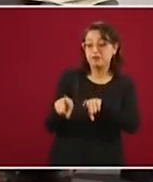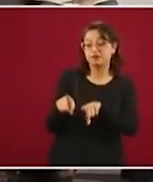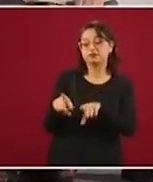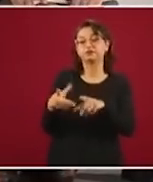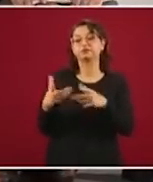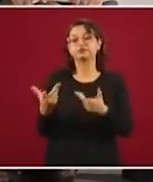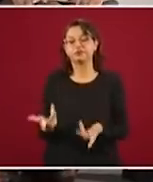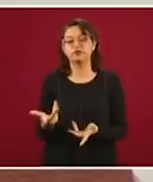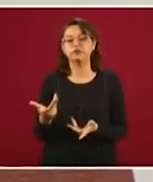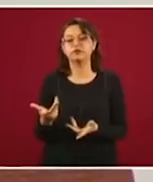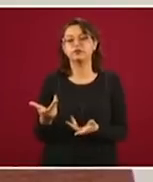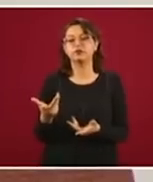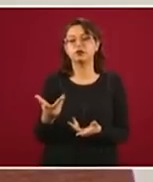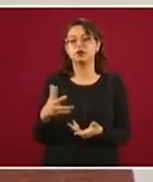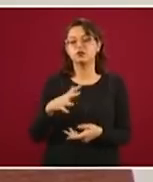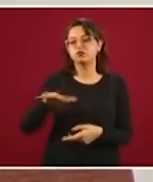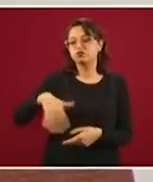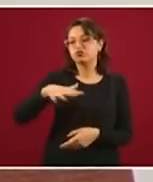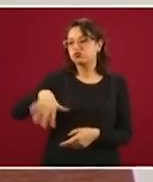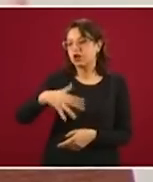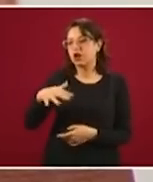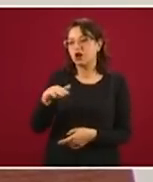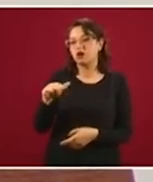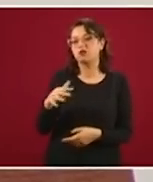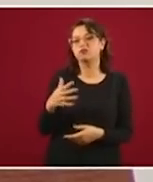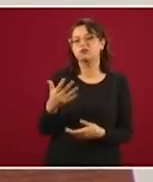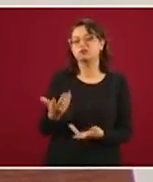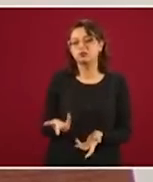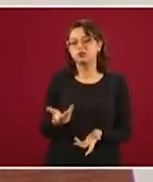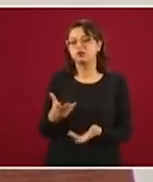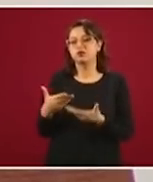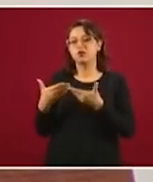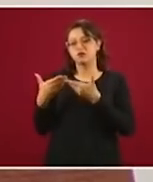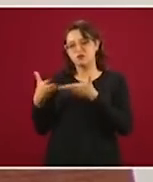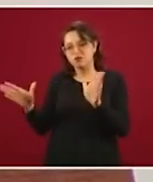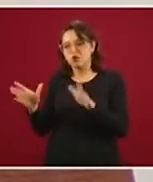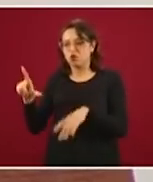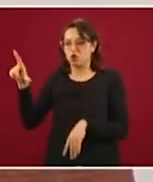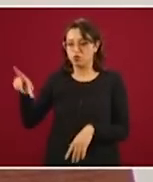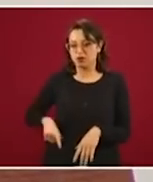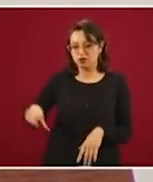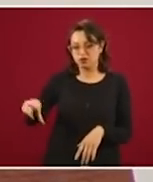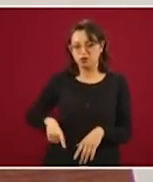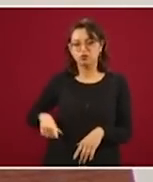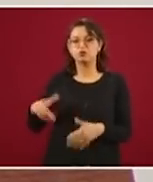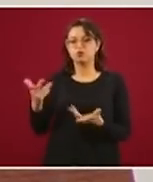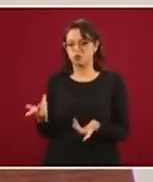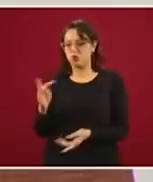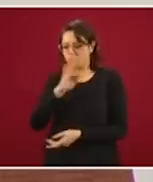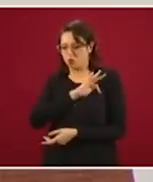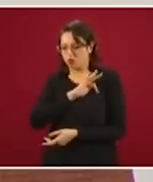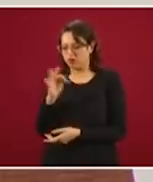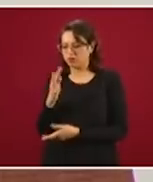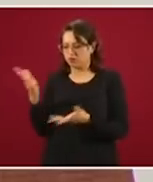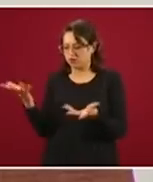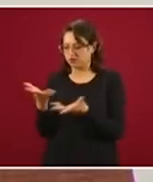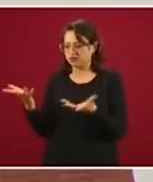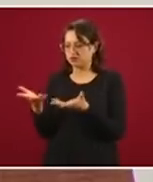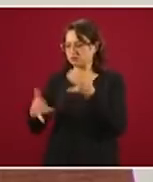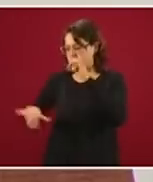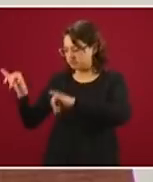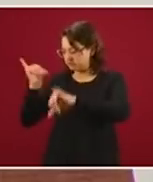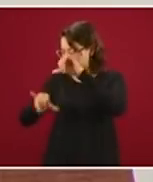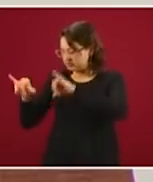con el tema de las centrales de mezclas, para que desde el sector público, desde el gobierno, podamos tener esa capacidad y cuando estemos